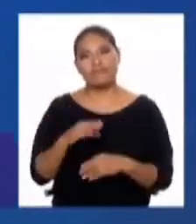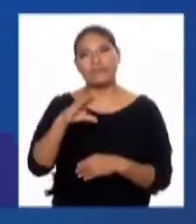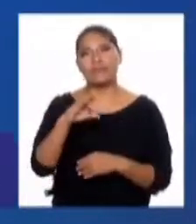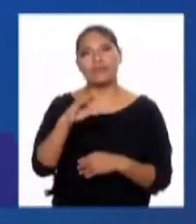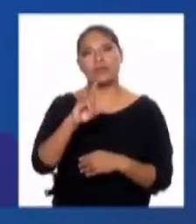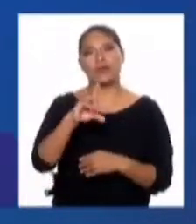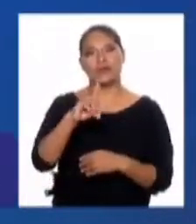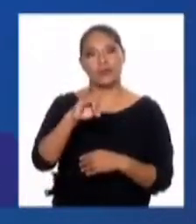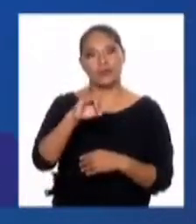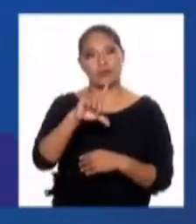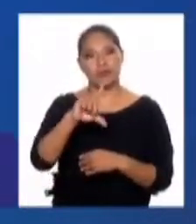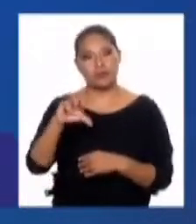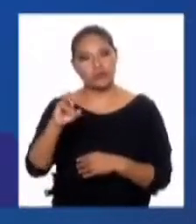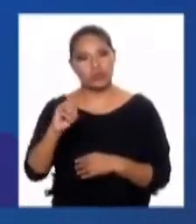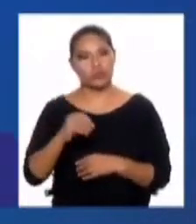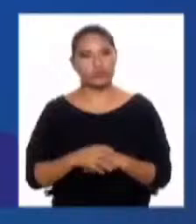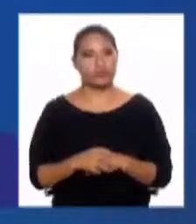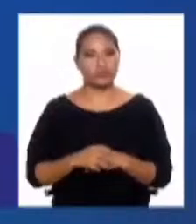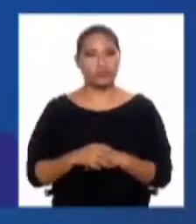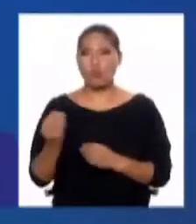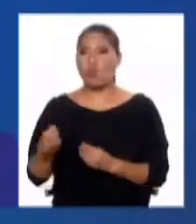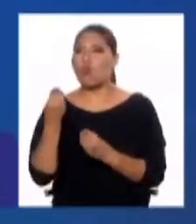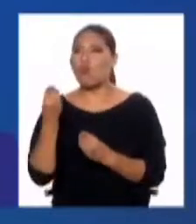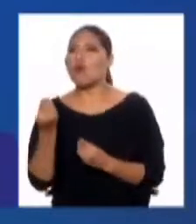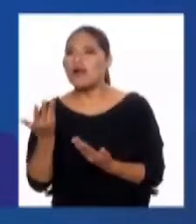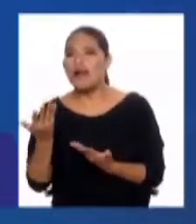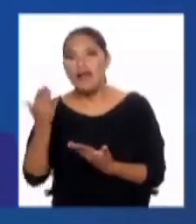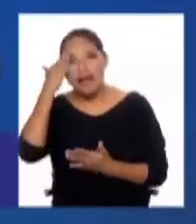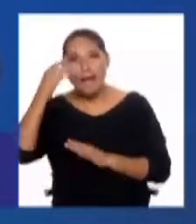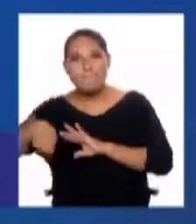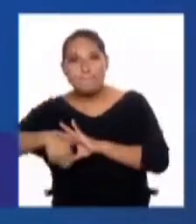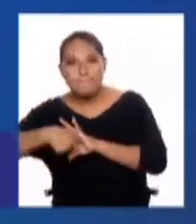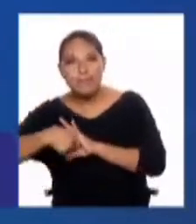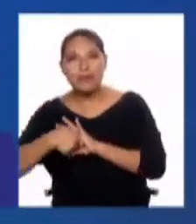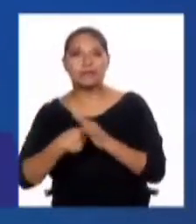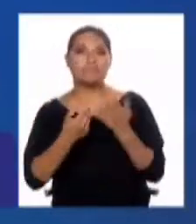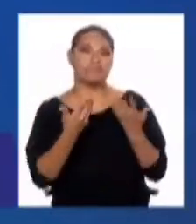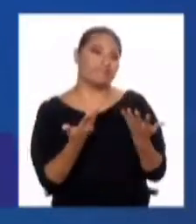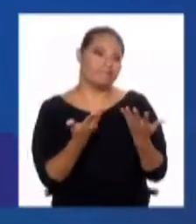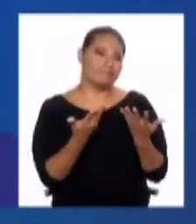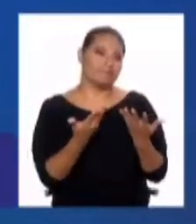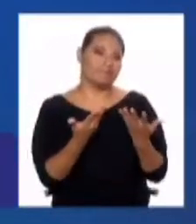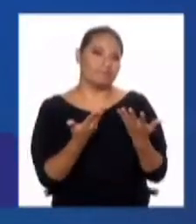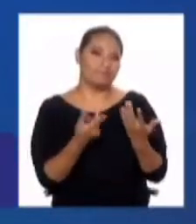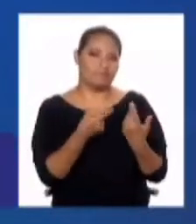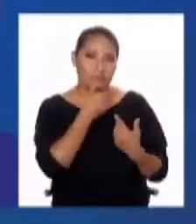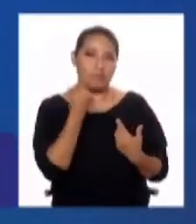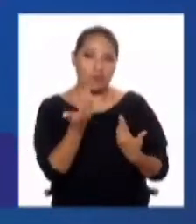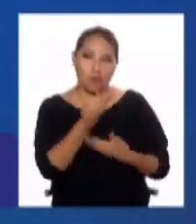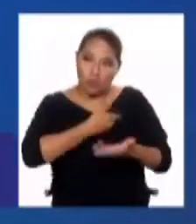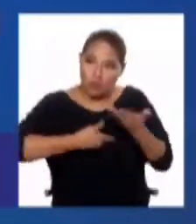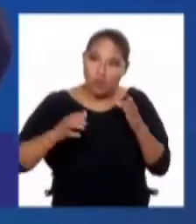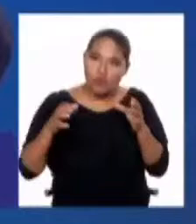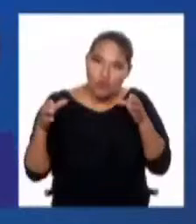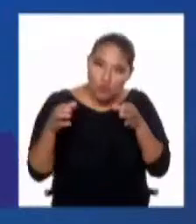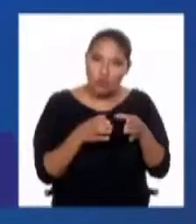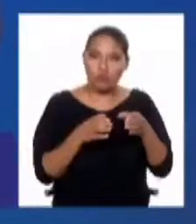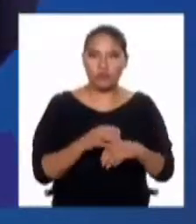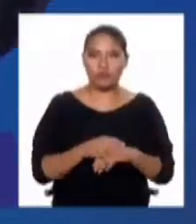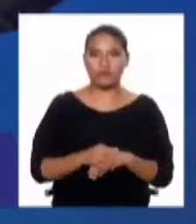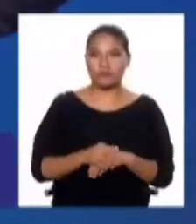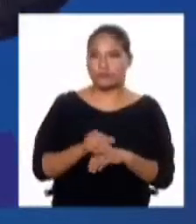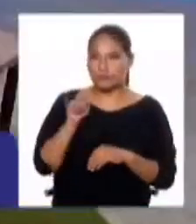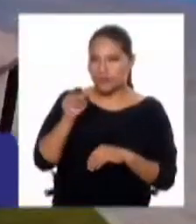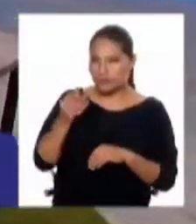Uh-huh. ¿Y por qué no haces? Oye, ¿por qué no hacemos? Tú sabes que tú de alguna manera has tenido